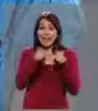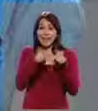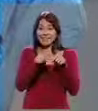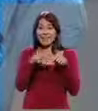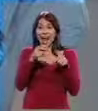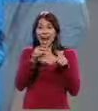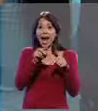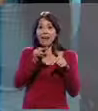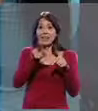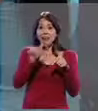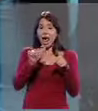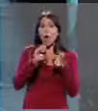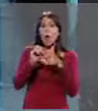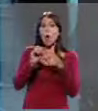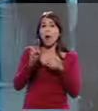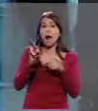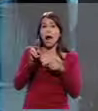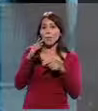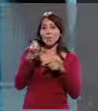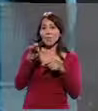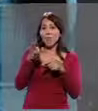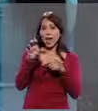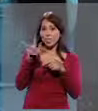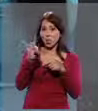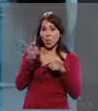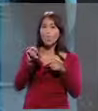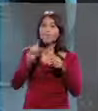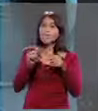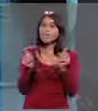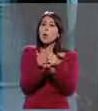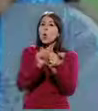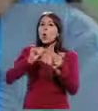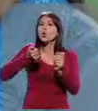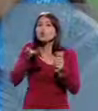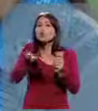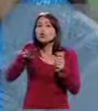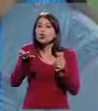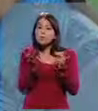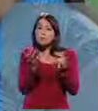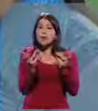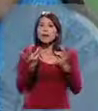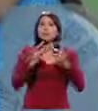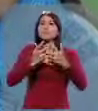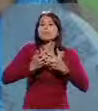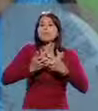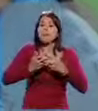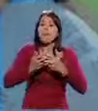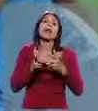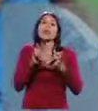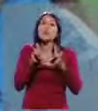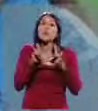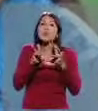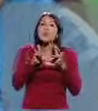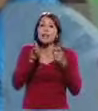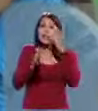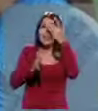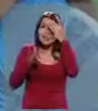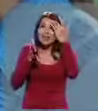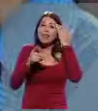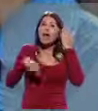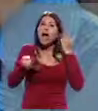harina que se está comiendo en el momento esté acompañada de otros nutrientes que ayuden a absorber más lentamente digamos el